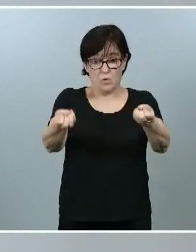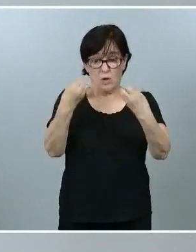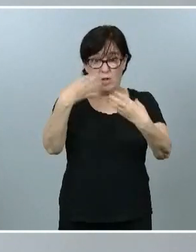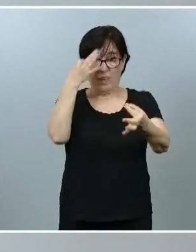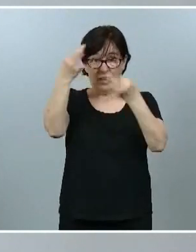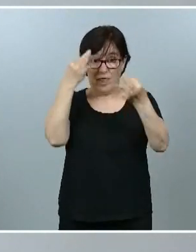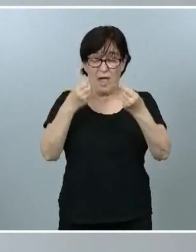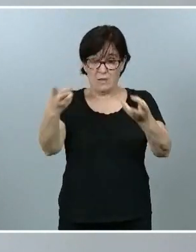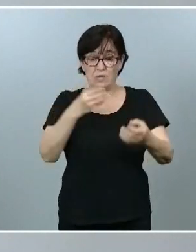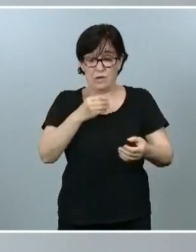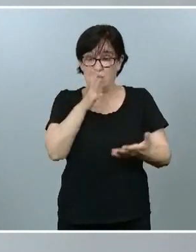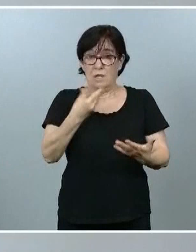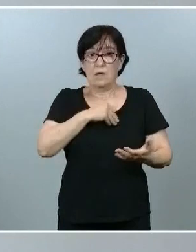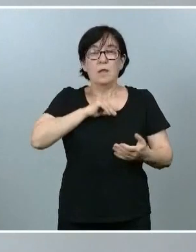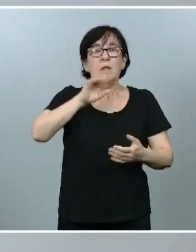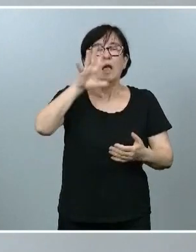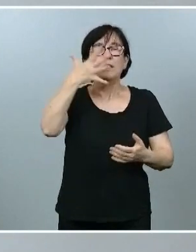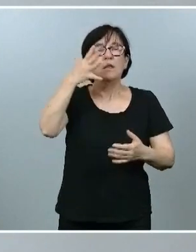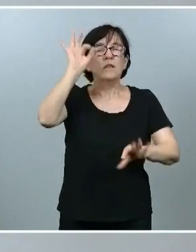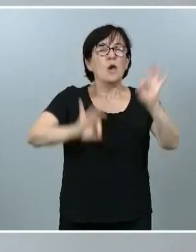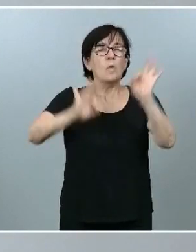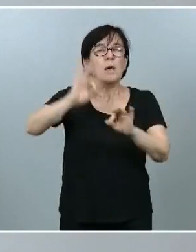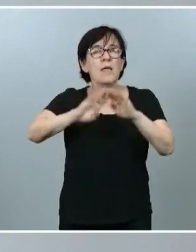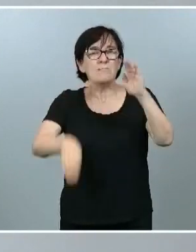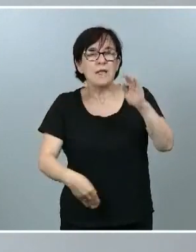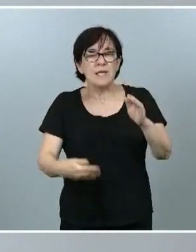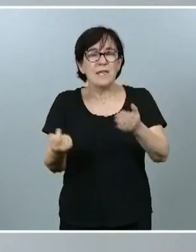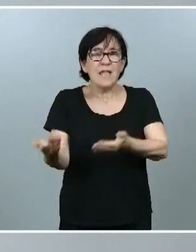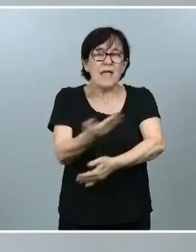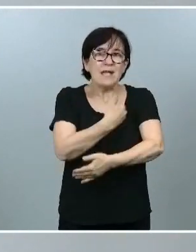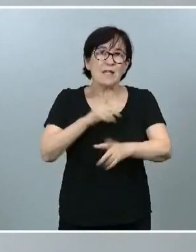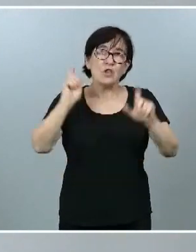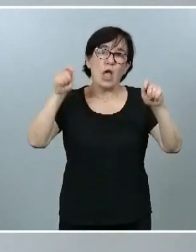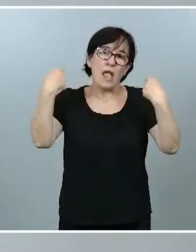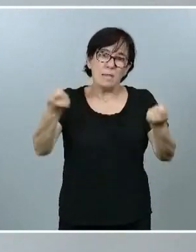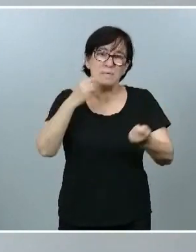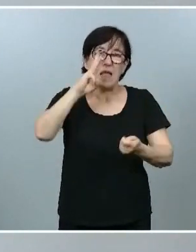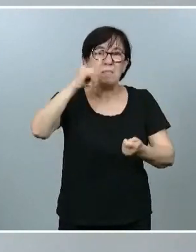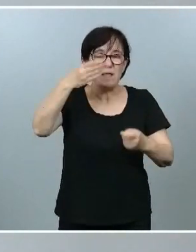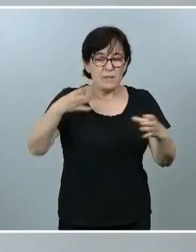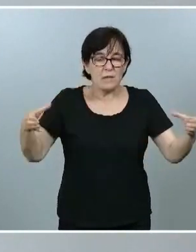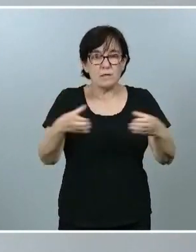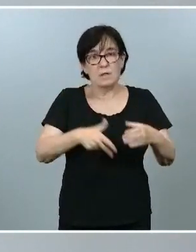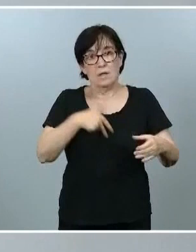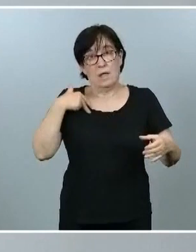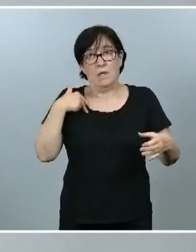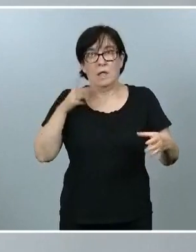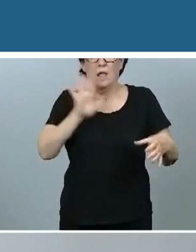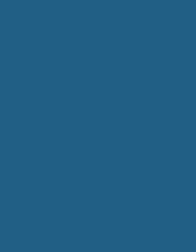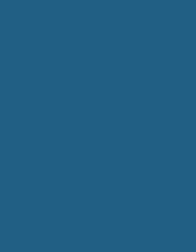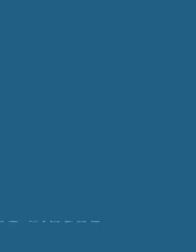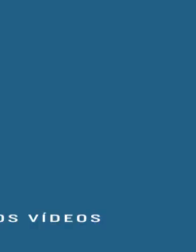España ten o quinto porcentaje máis baixo de ingresos medioambientales respecto ao PIB do conjunto dos países da Unión